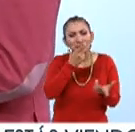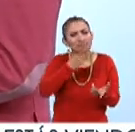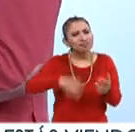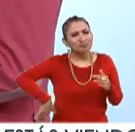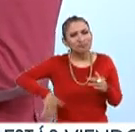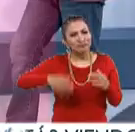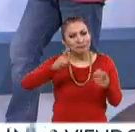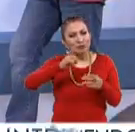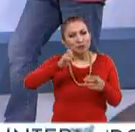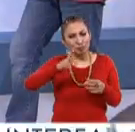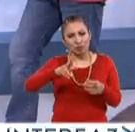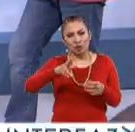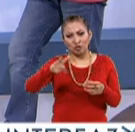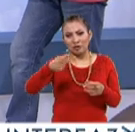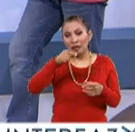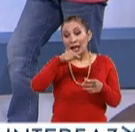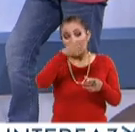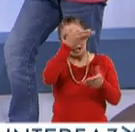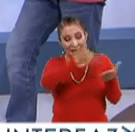el doctor que,